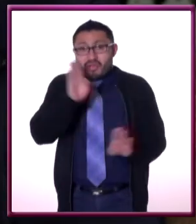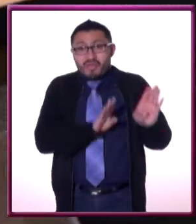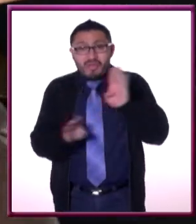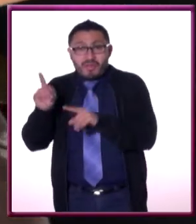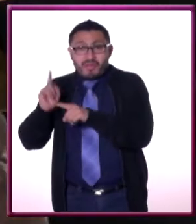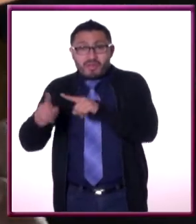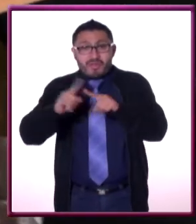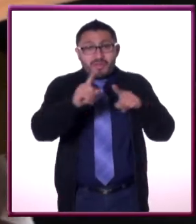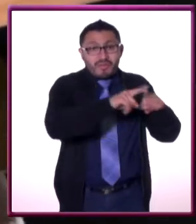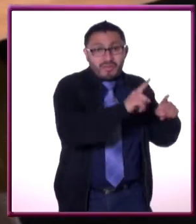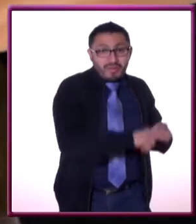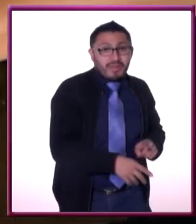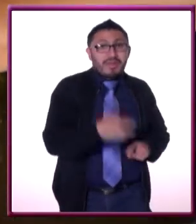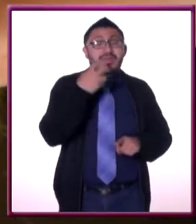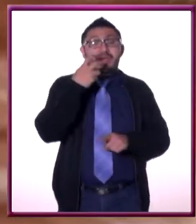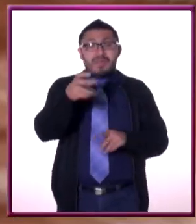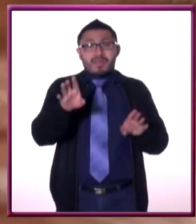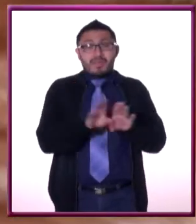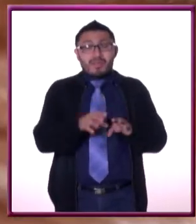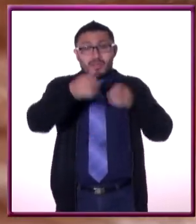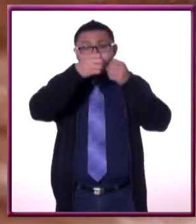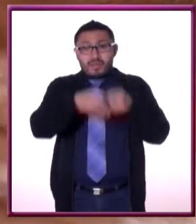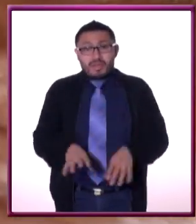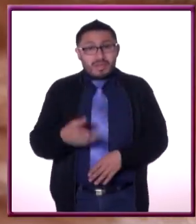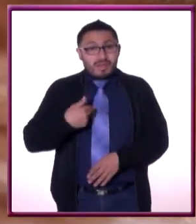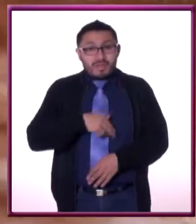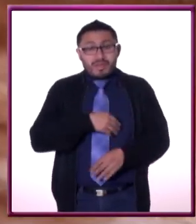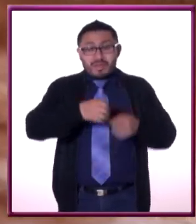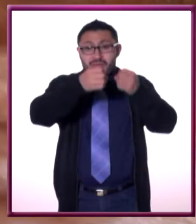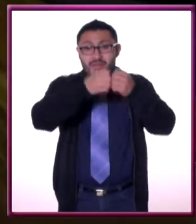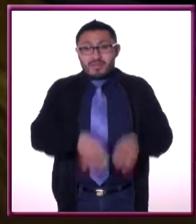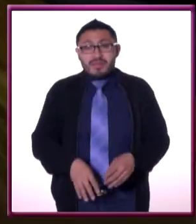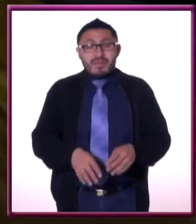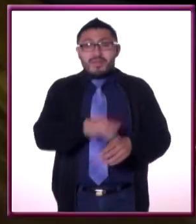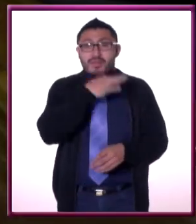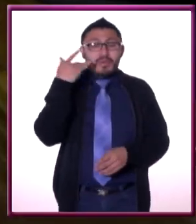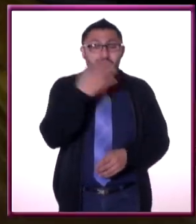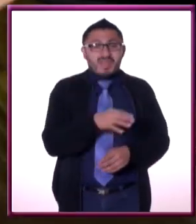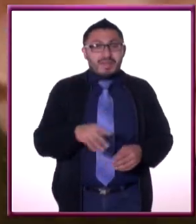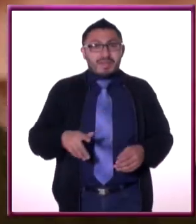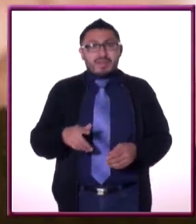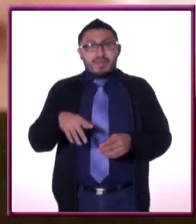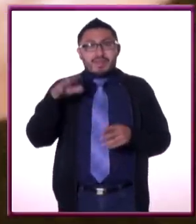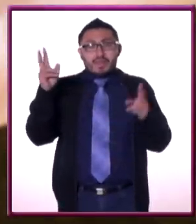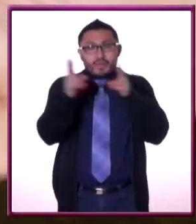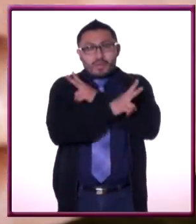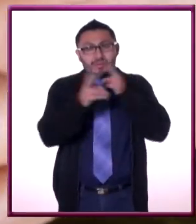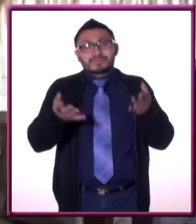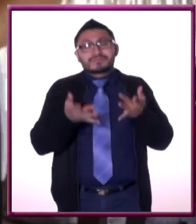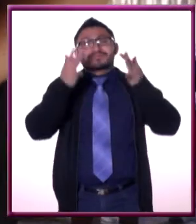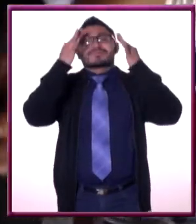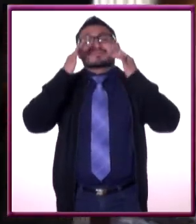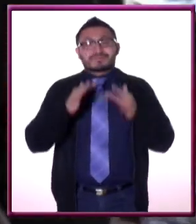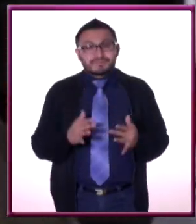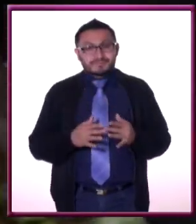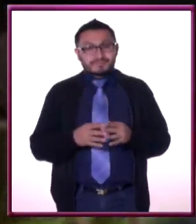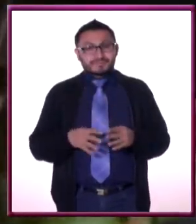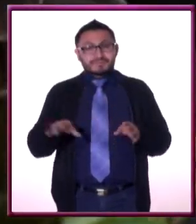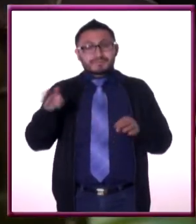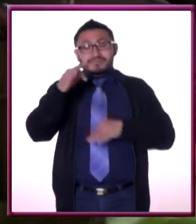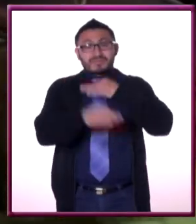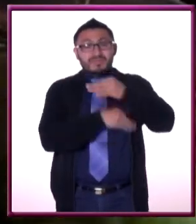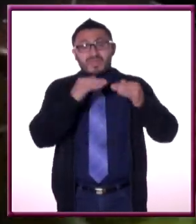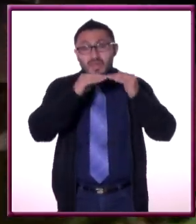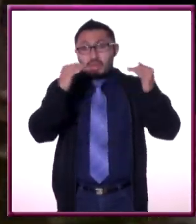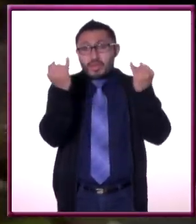la agrobiodiversidad. Y justo al perderla nos perdemos de sabores, de texturas, de olores, ¿no? Al homogenizar